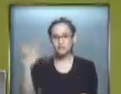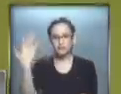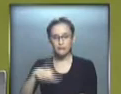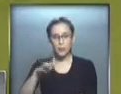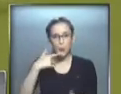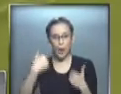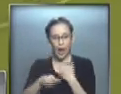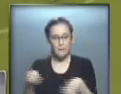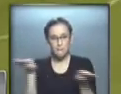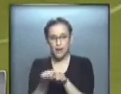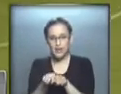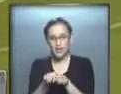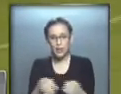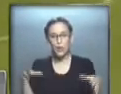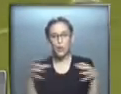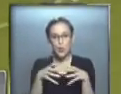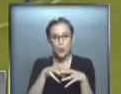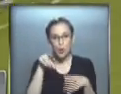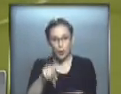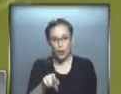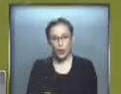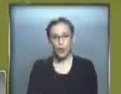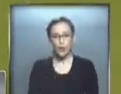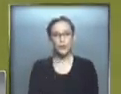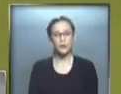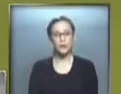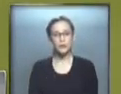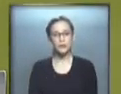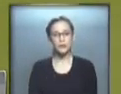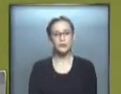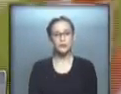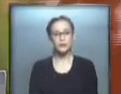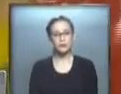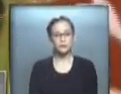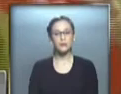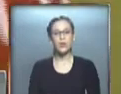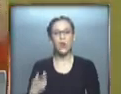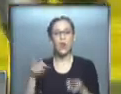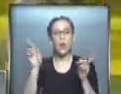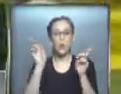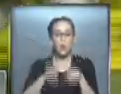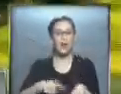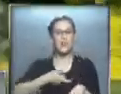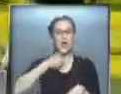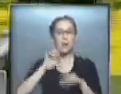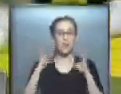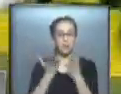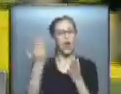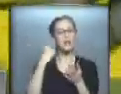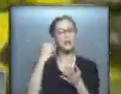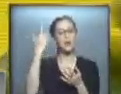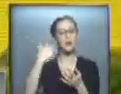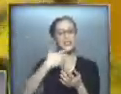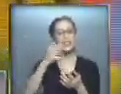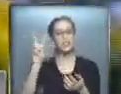este conjunto cafetero que vuelve a una copa del mundo ya ha participado 1962 en el